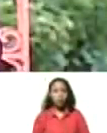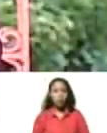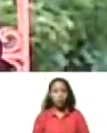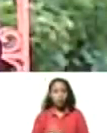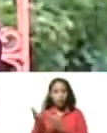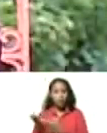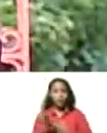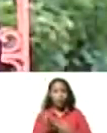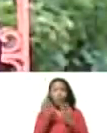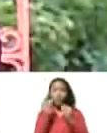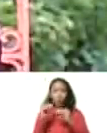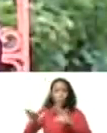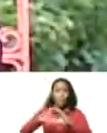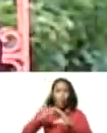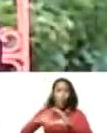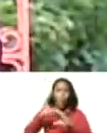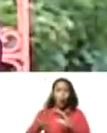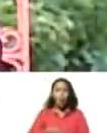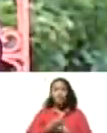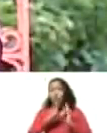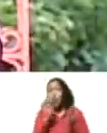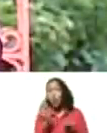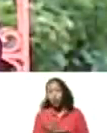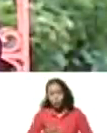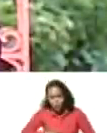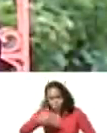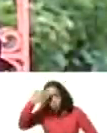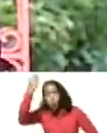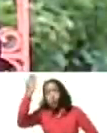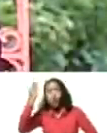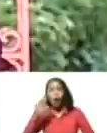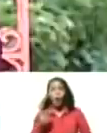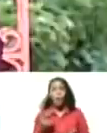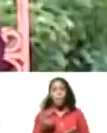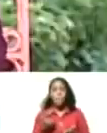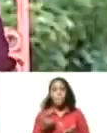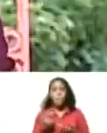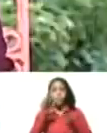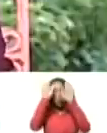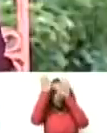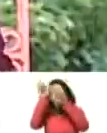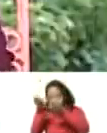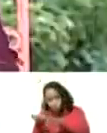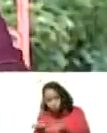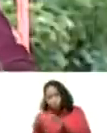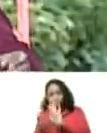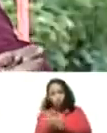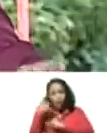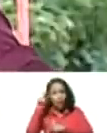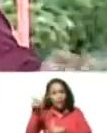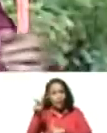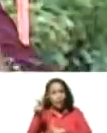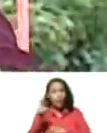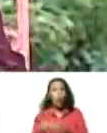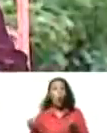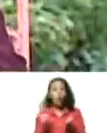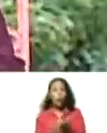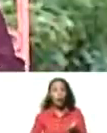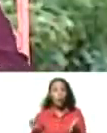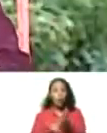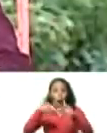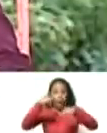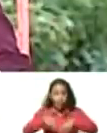Recibí muchos mensajes del mundo árabe, del mundo musulmán, y luego se retransmitió en